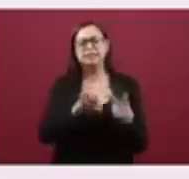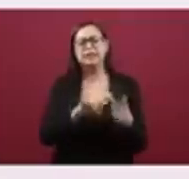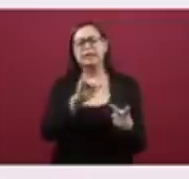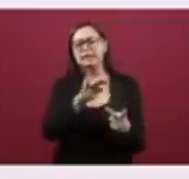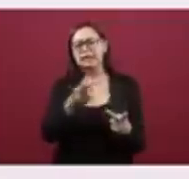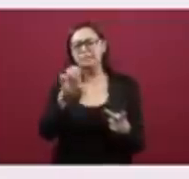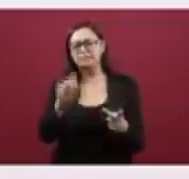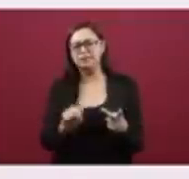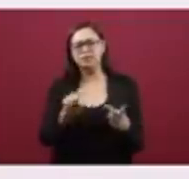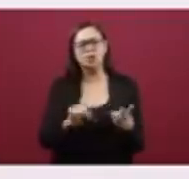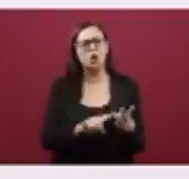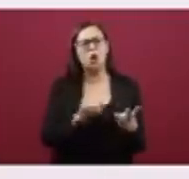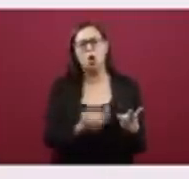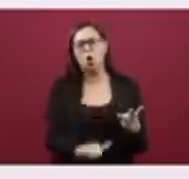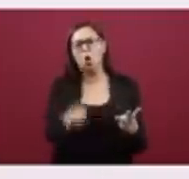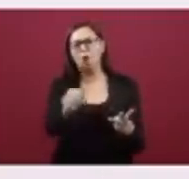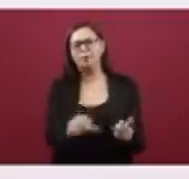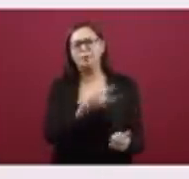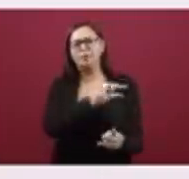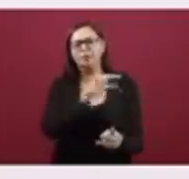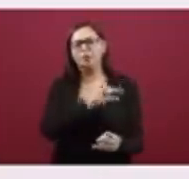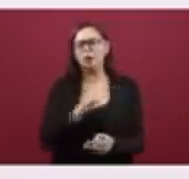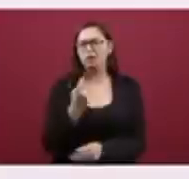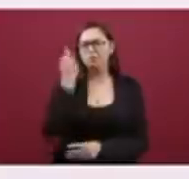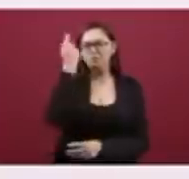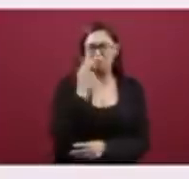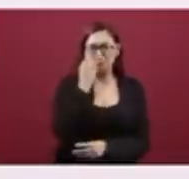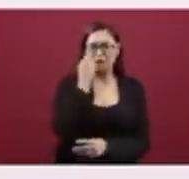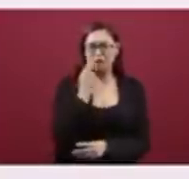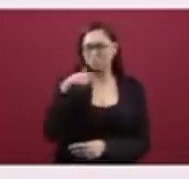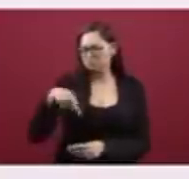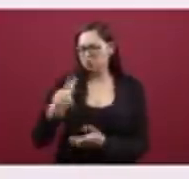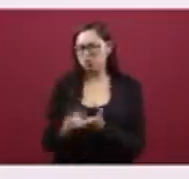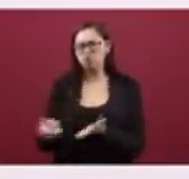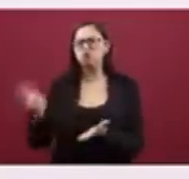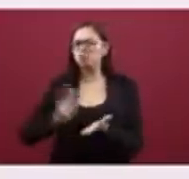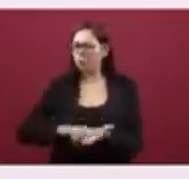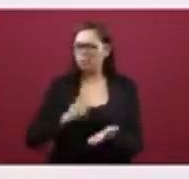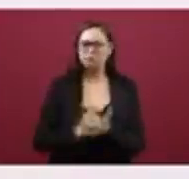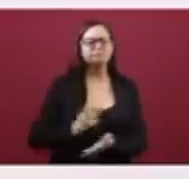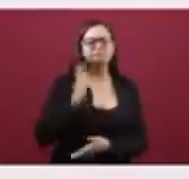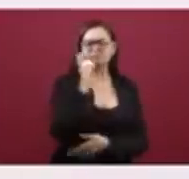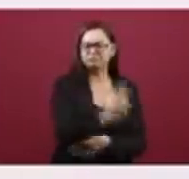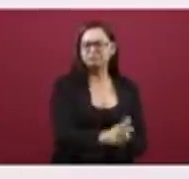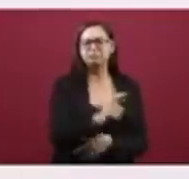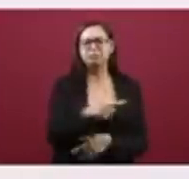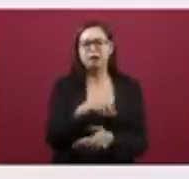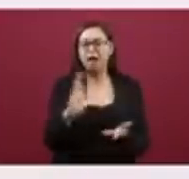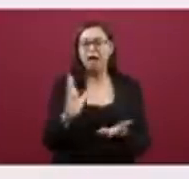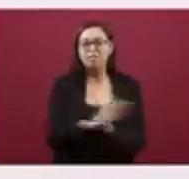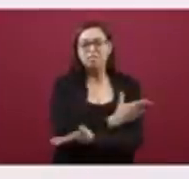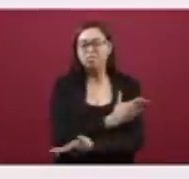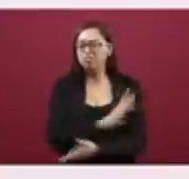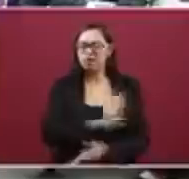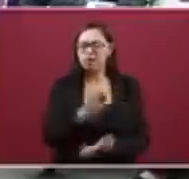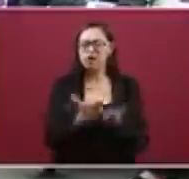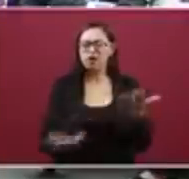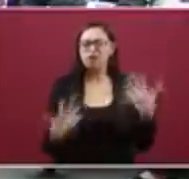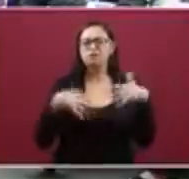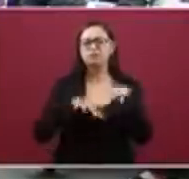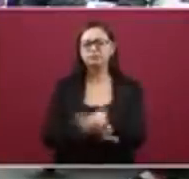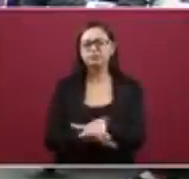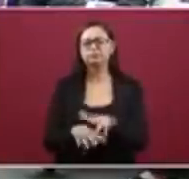y de otras instituciones que eran excluidos hasta hoy han recibido